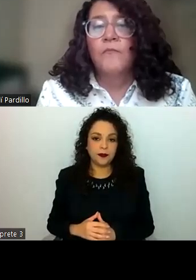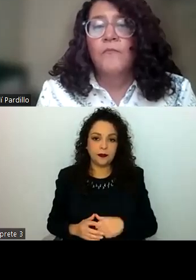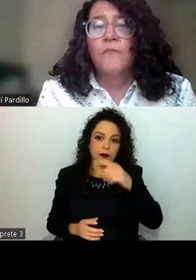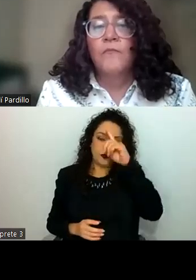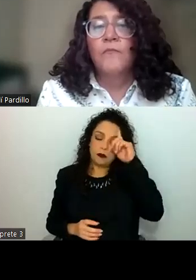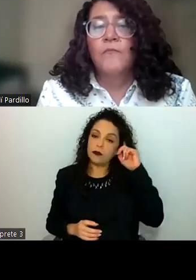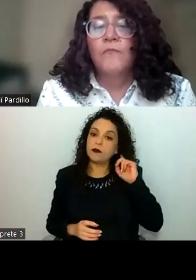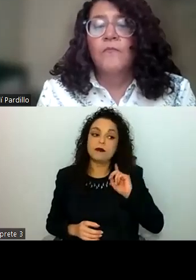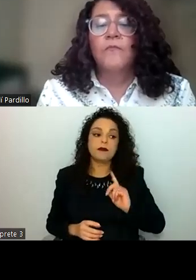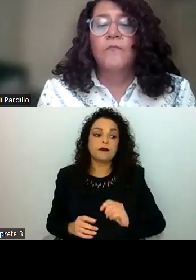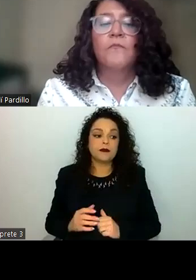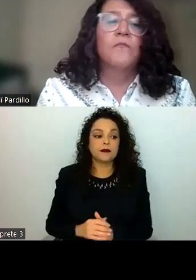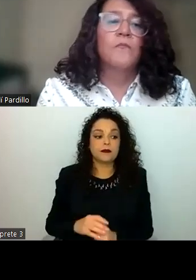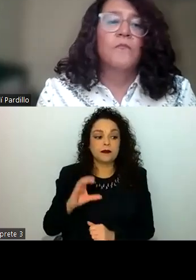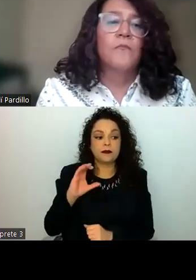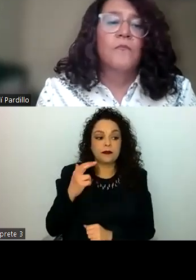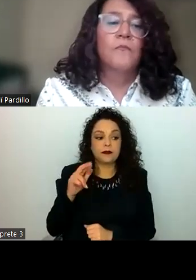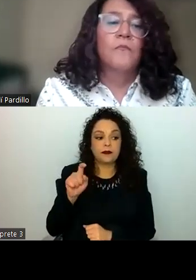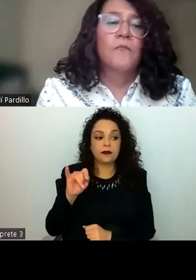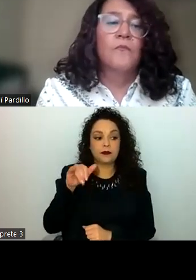Diputado Cristian Moctezuma González.